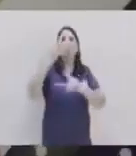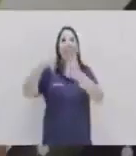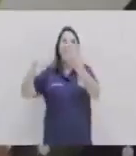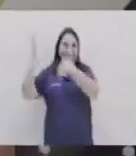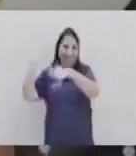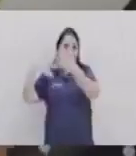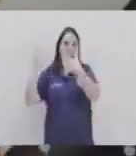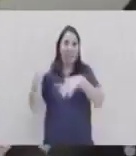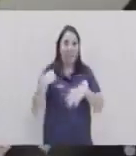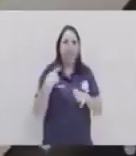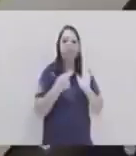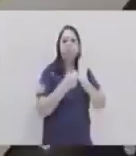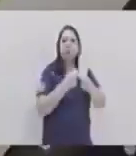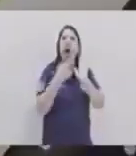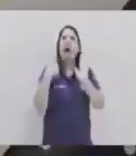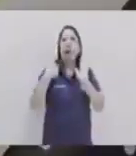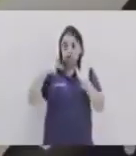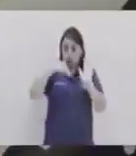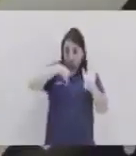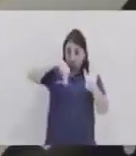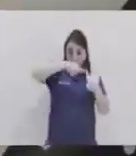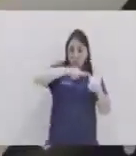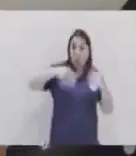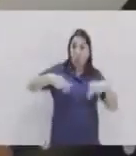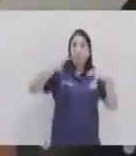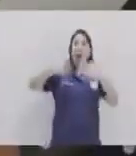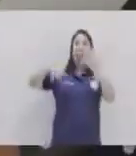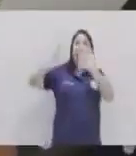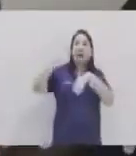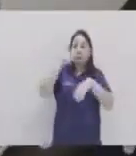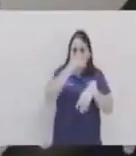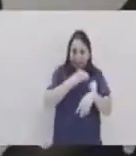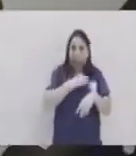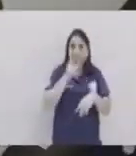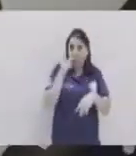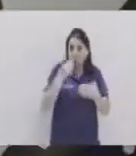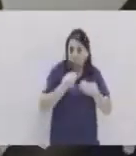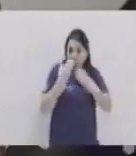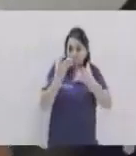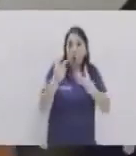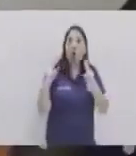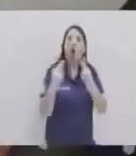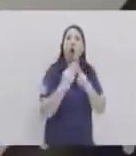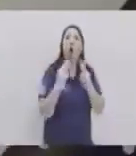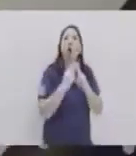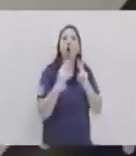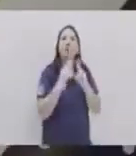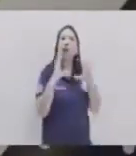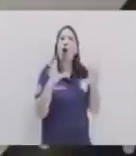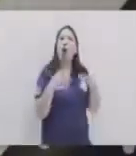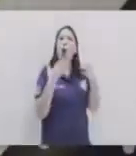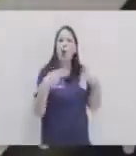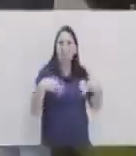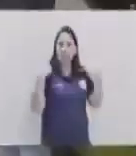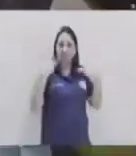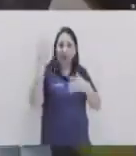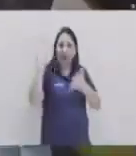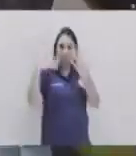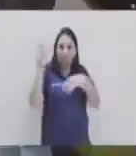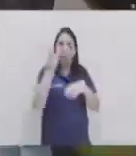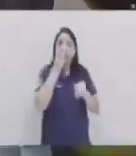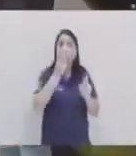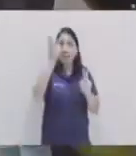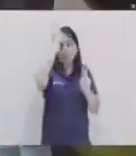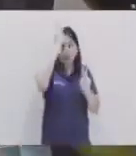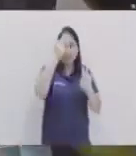exactamente, pero pues este tipo de literatura va expuesta desde el punto de vista de una población completa. Como usted